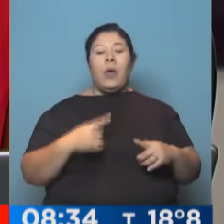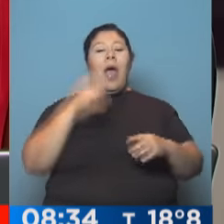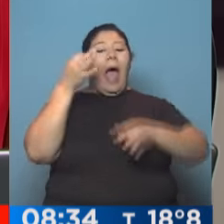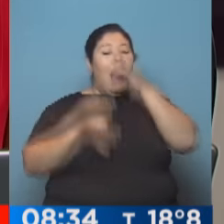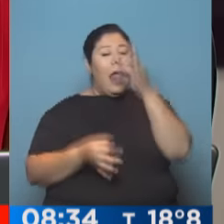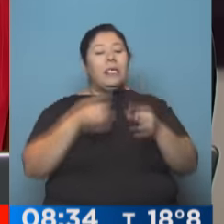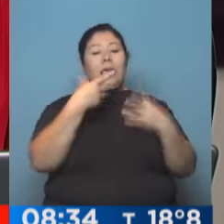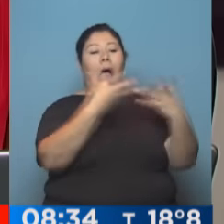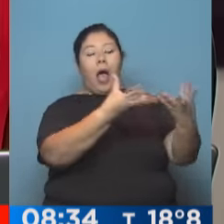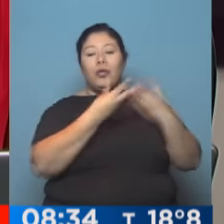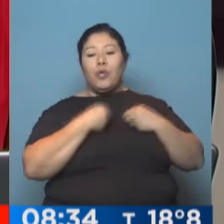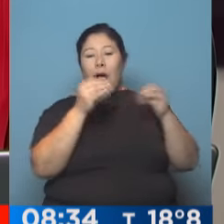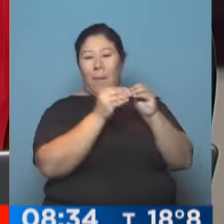mano de de la Torre seguimos con otras noticias